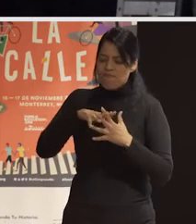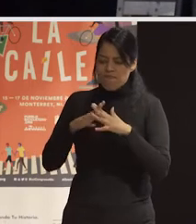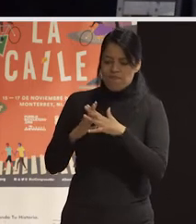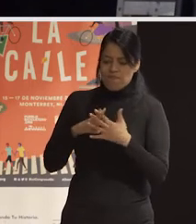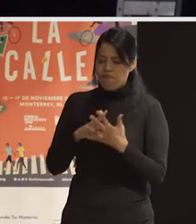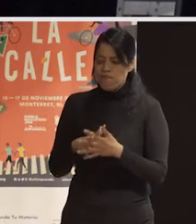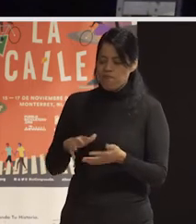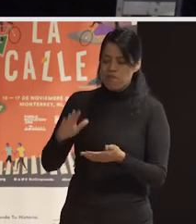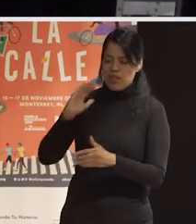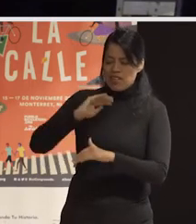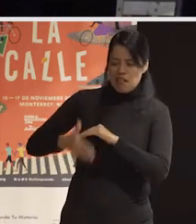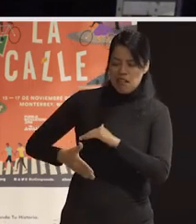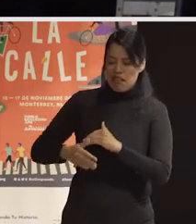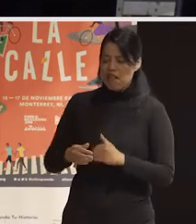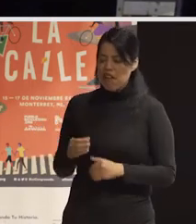el mundo